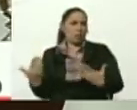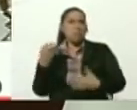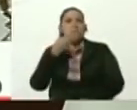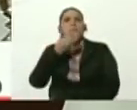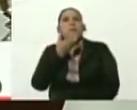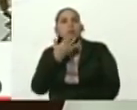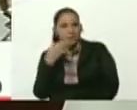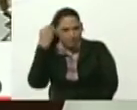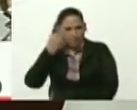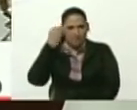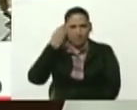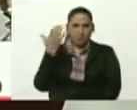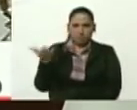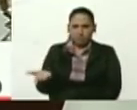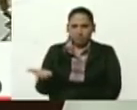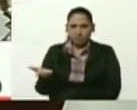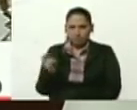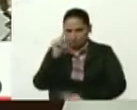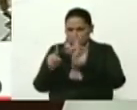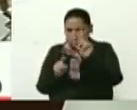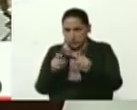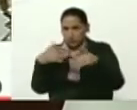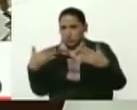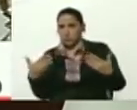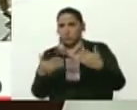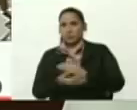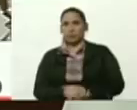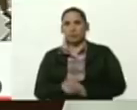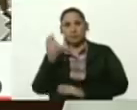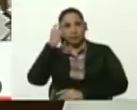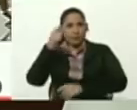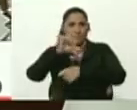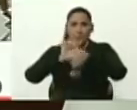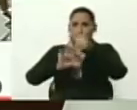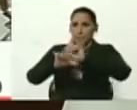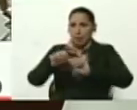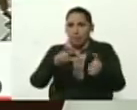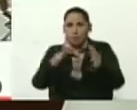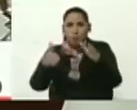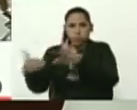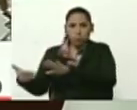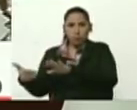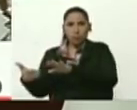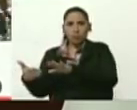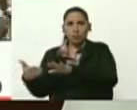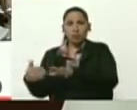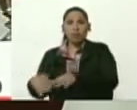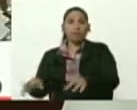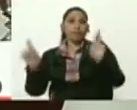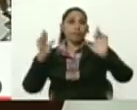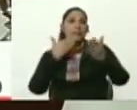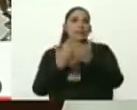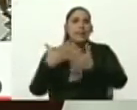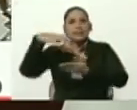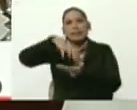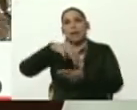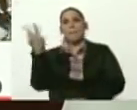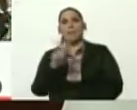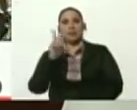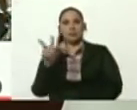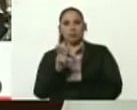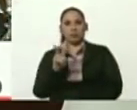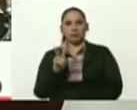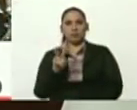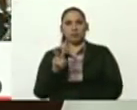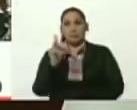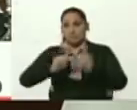acaecido ese día fatídico? Heridos, mutilados. Afortunadamente, el Estado venezolano, el